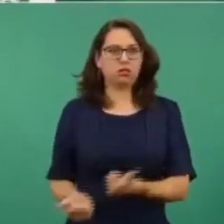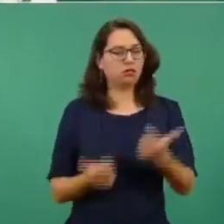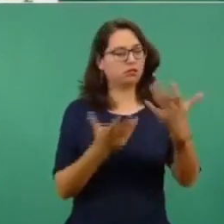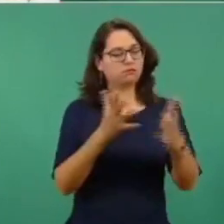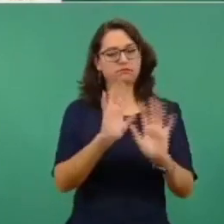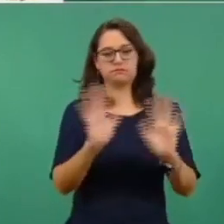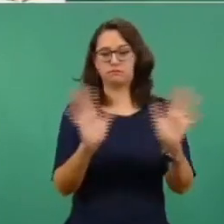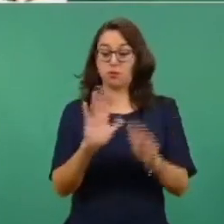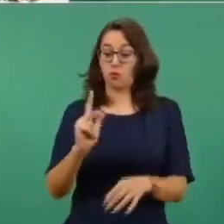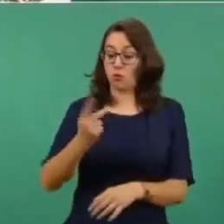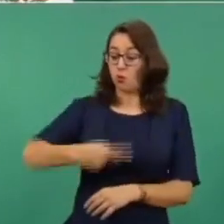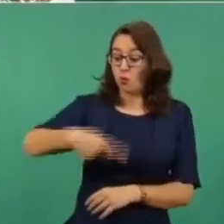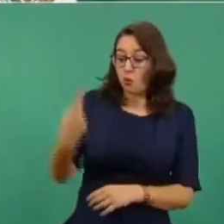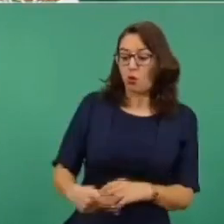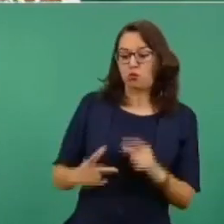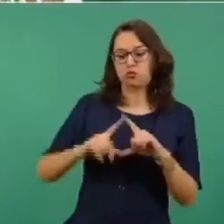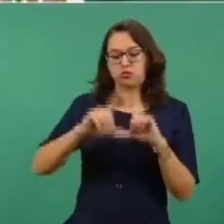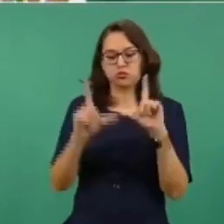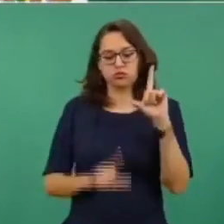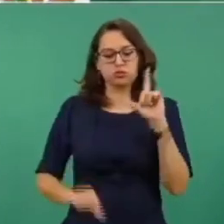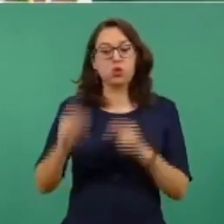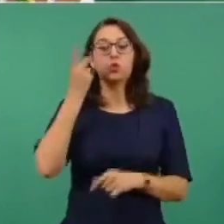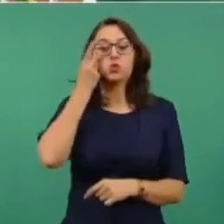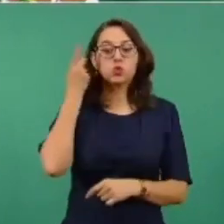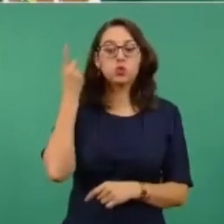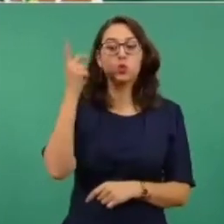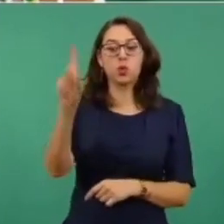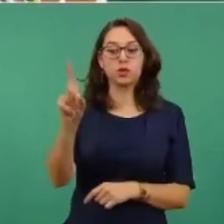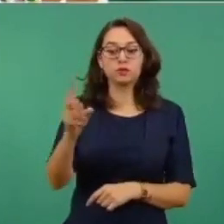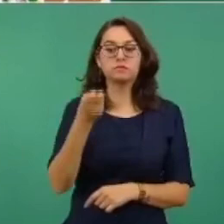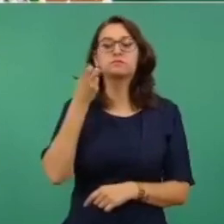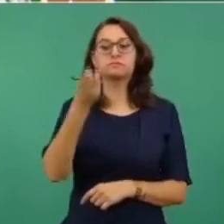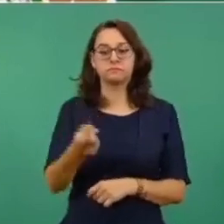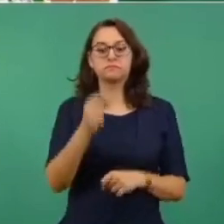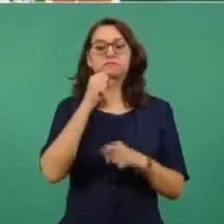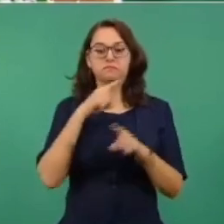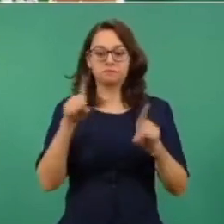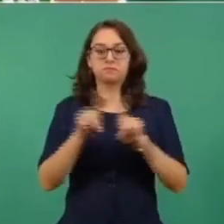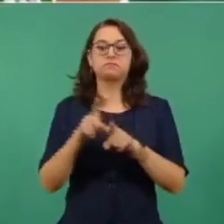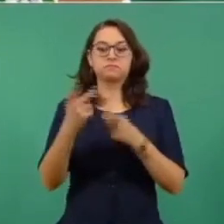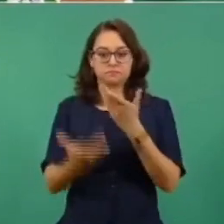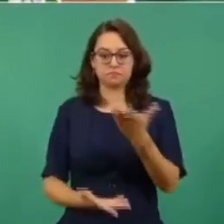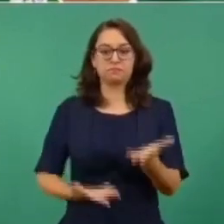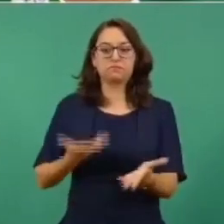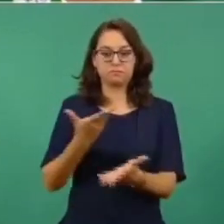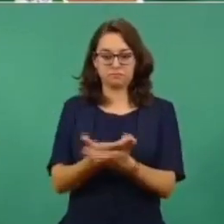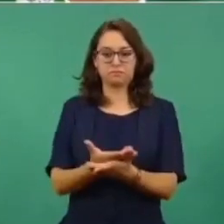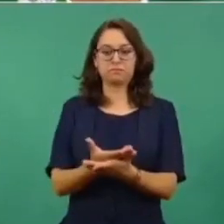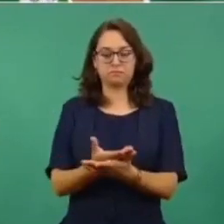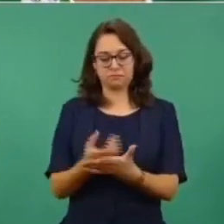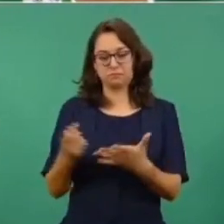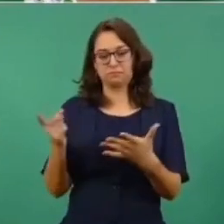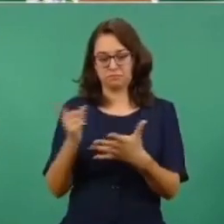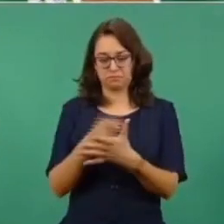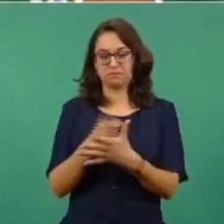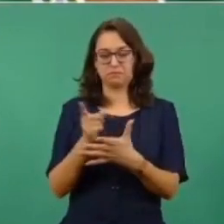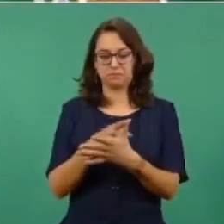nación. Eso es otro propósito que tiene